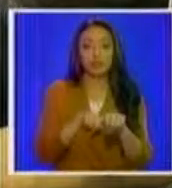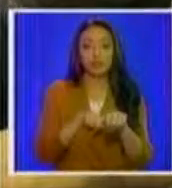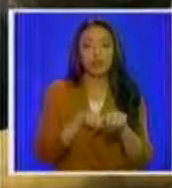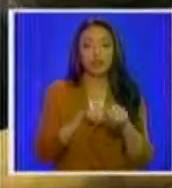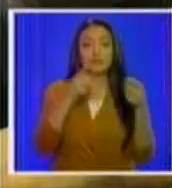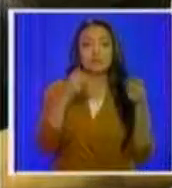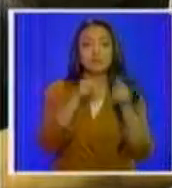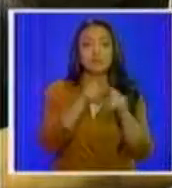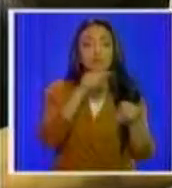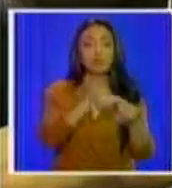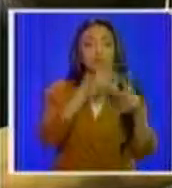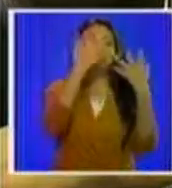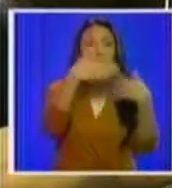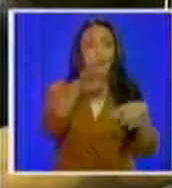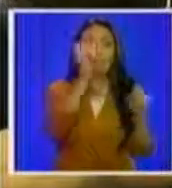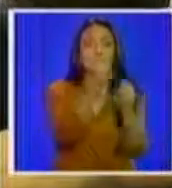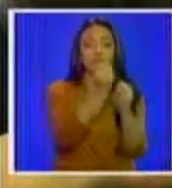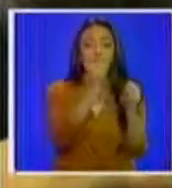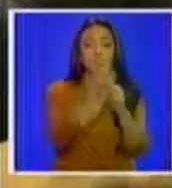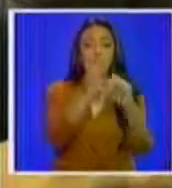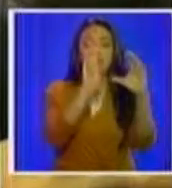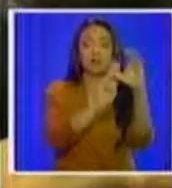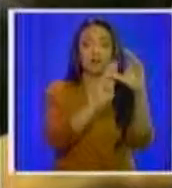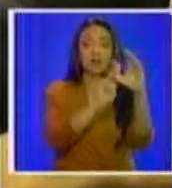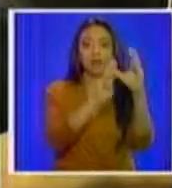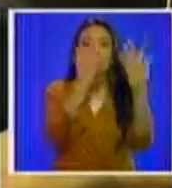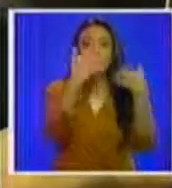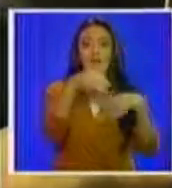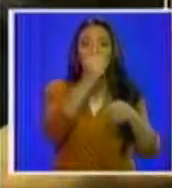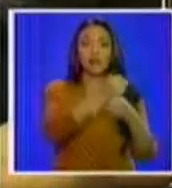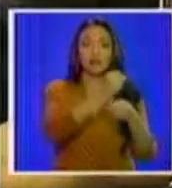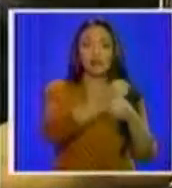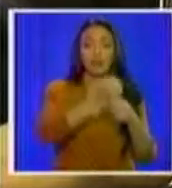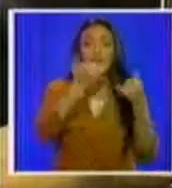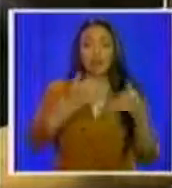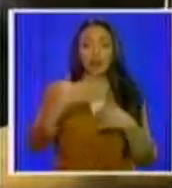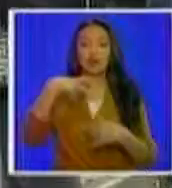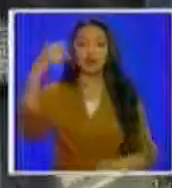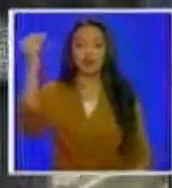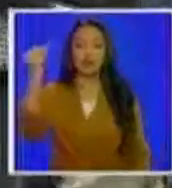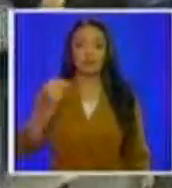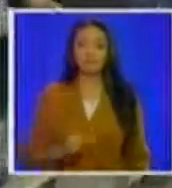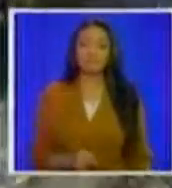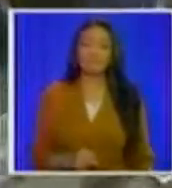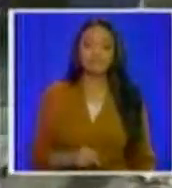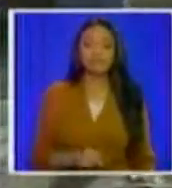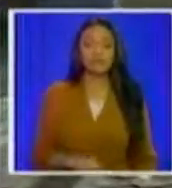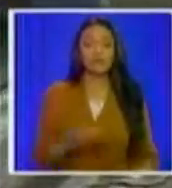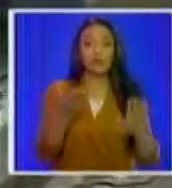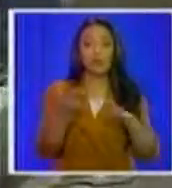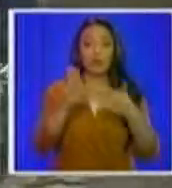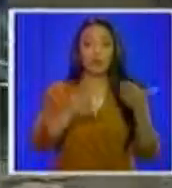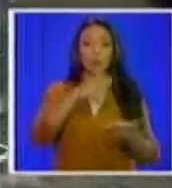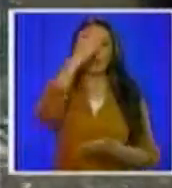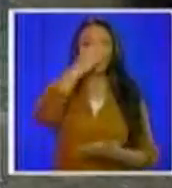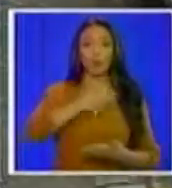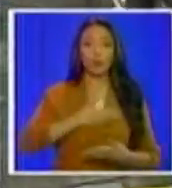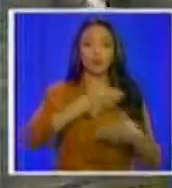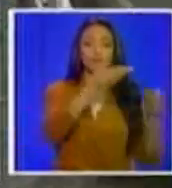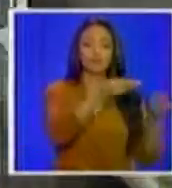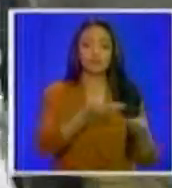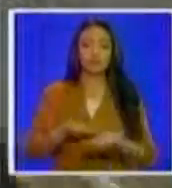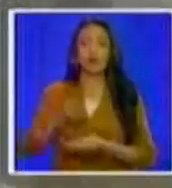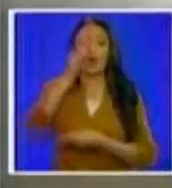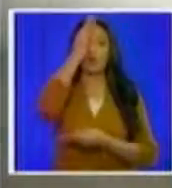el trabajo del Consejo Transitorio y él se va de nuestro lado. Los restos de Julio César Trujillo salieron del